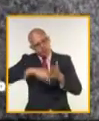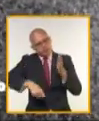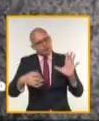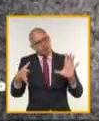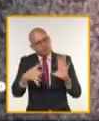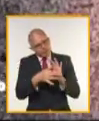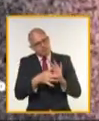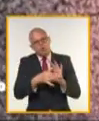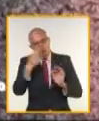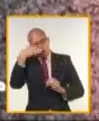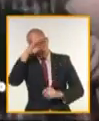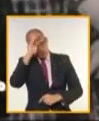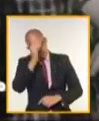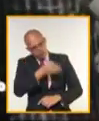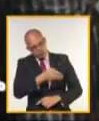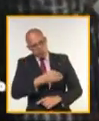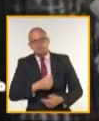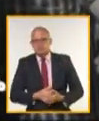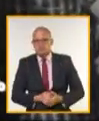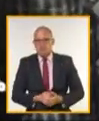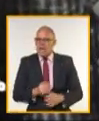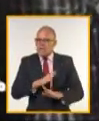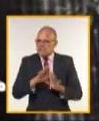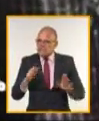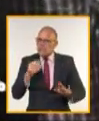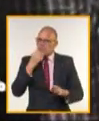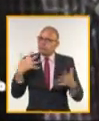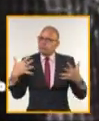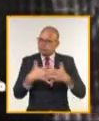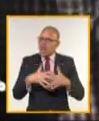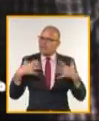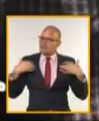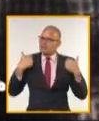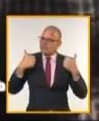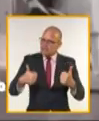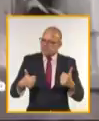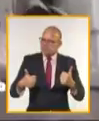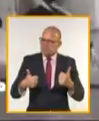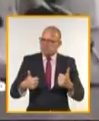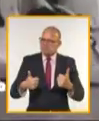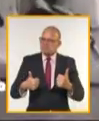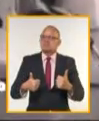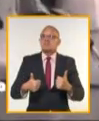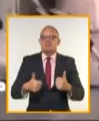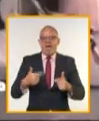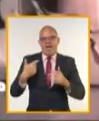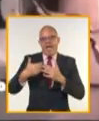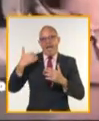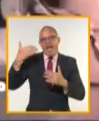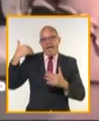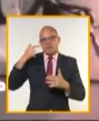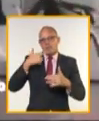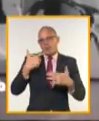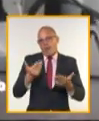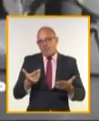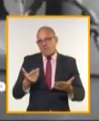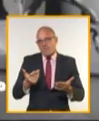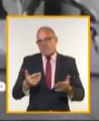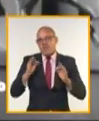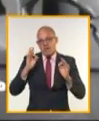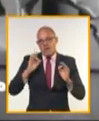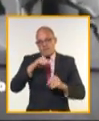ambos países y que, por tanto, quedan rescindidas las relaciones que hasta hoy